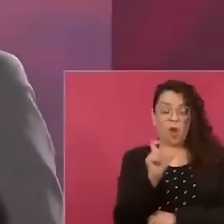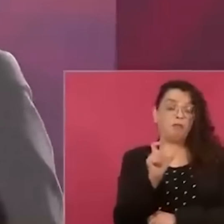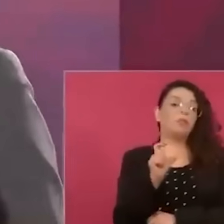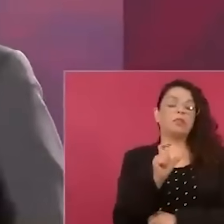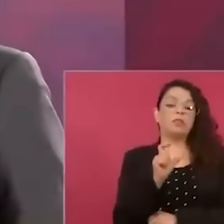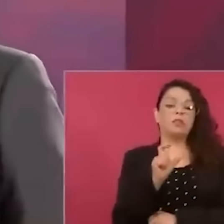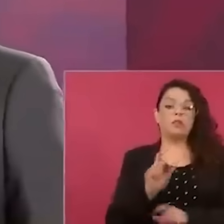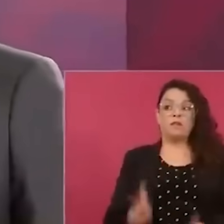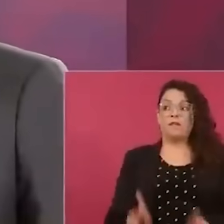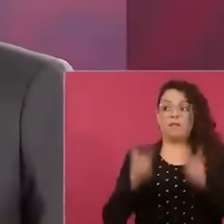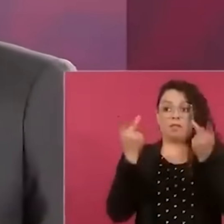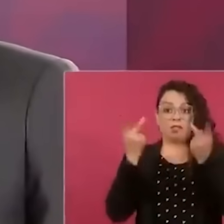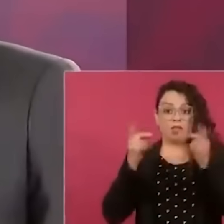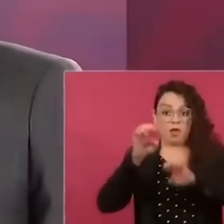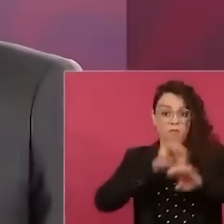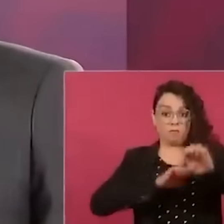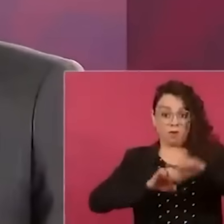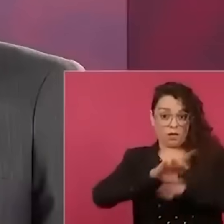corrupción.